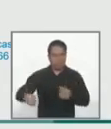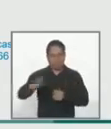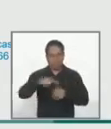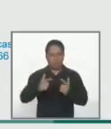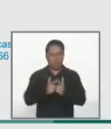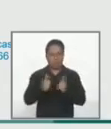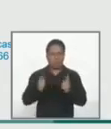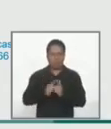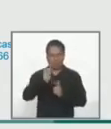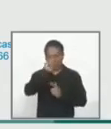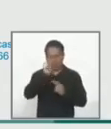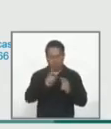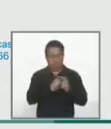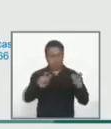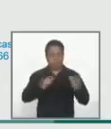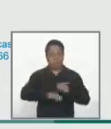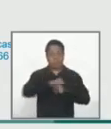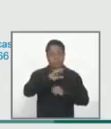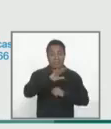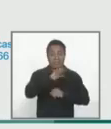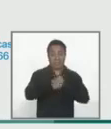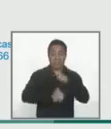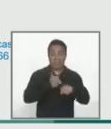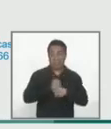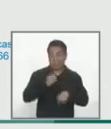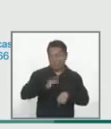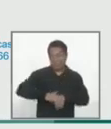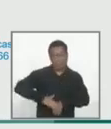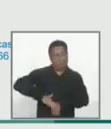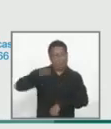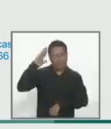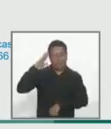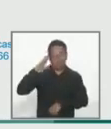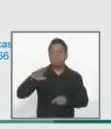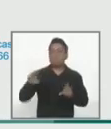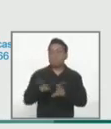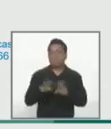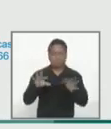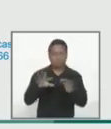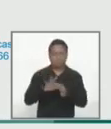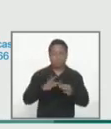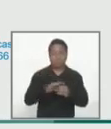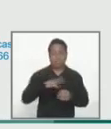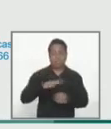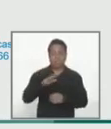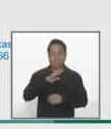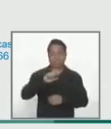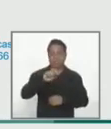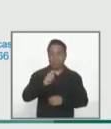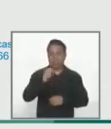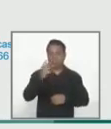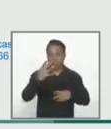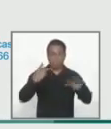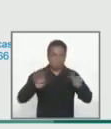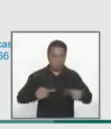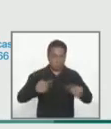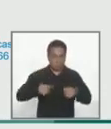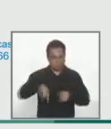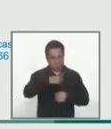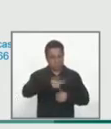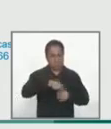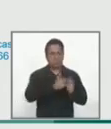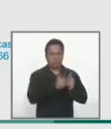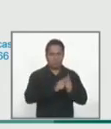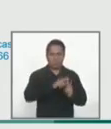más afectada es de 50 años en adelante, reportando un acumulado de 524 casos en